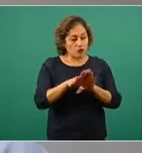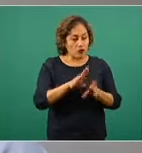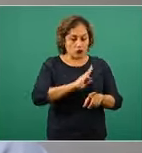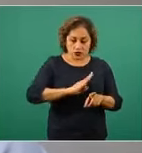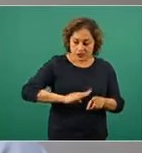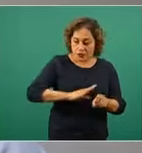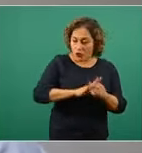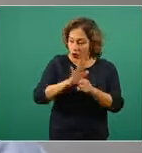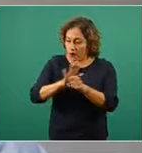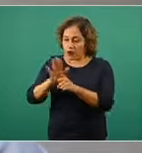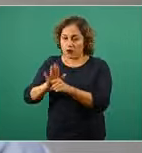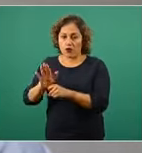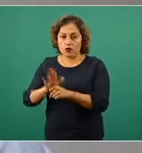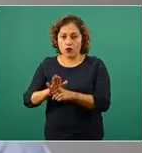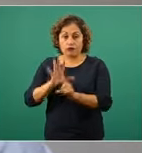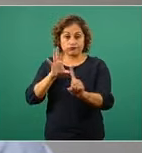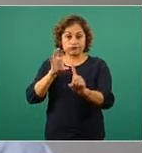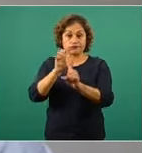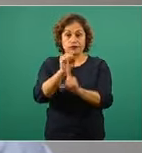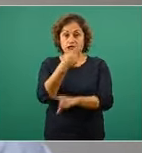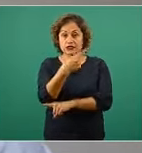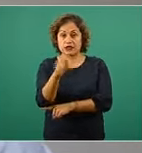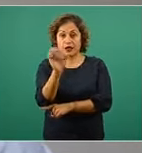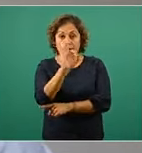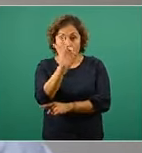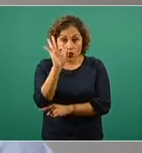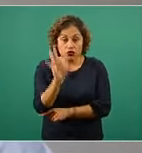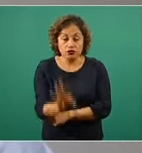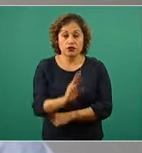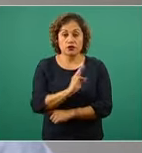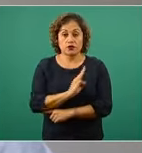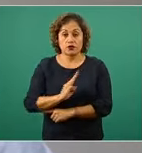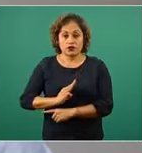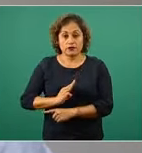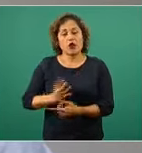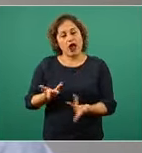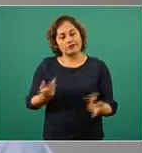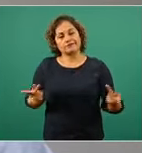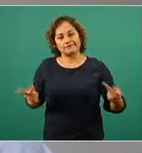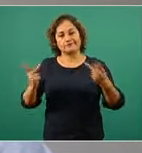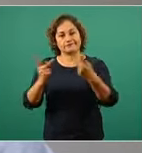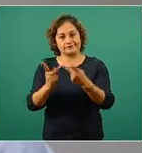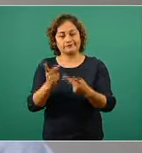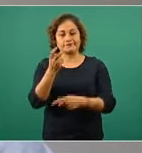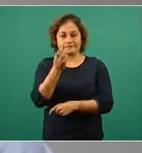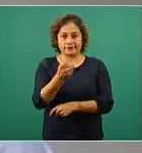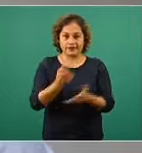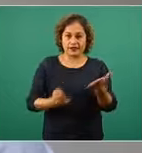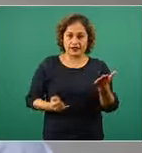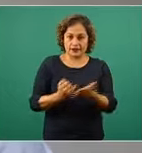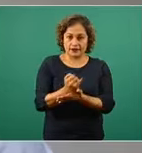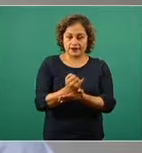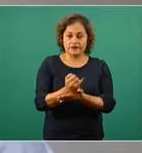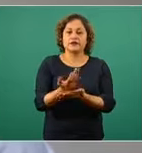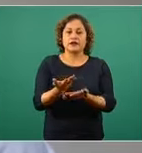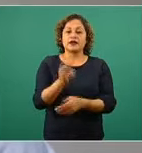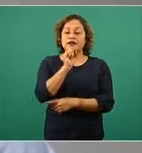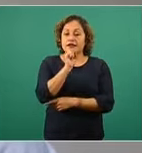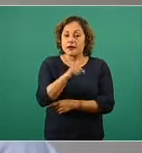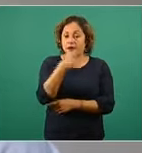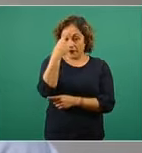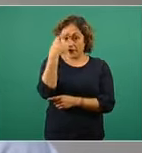de cubrir al 100% del municipio y entonces así contribuir a que obviamente la